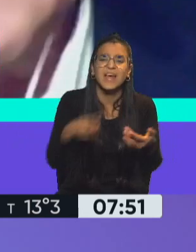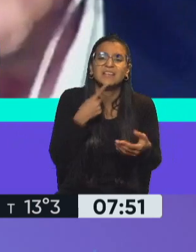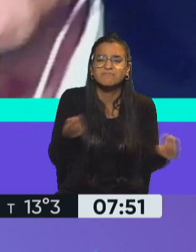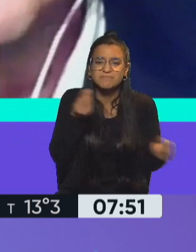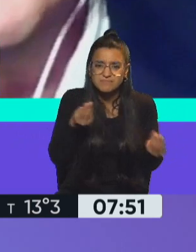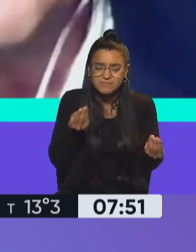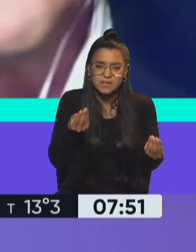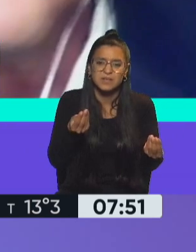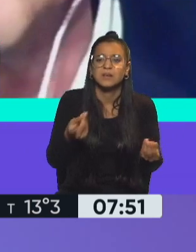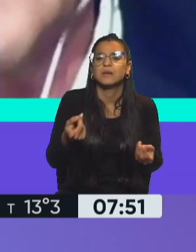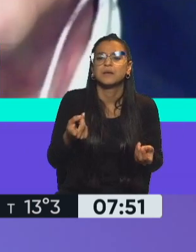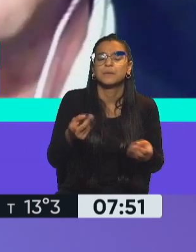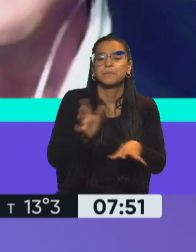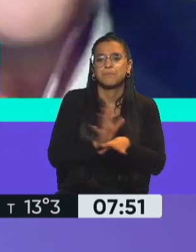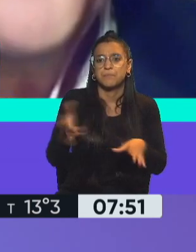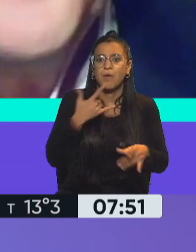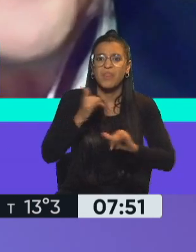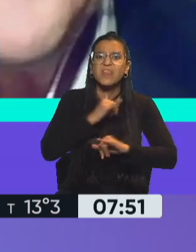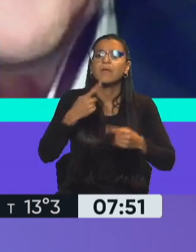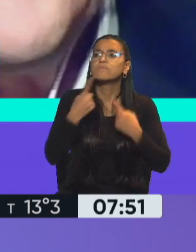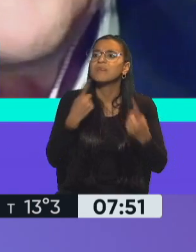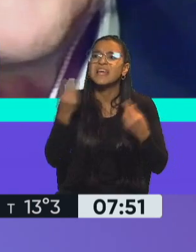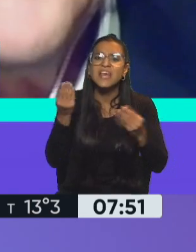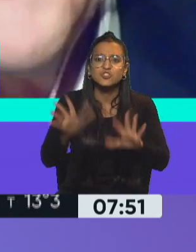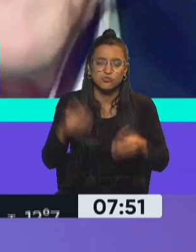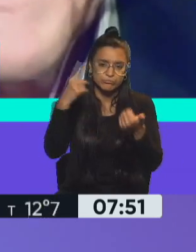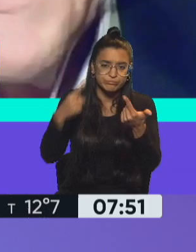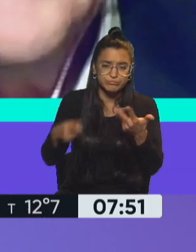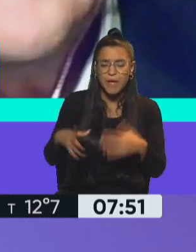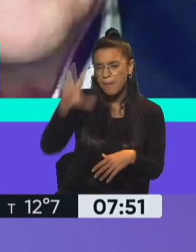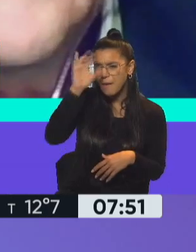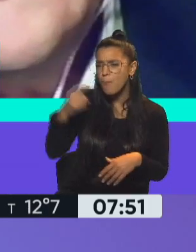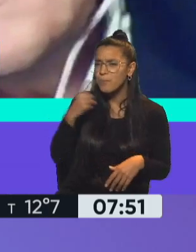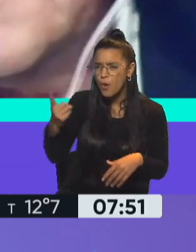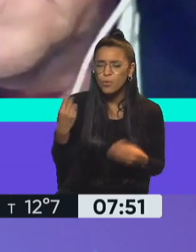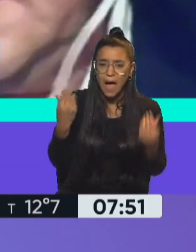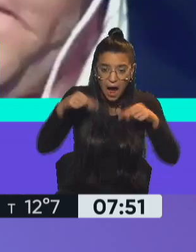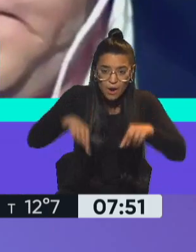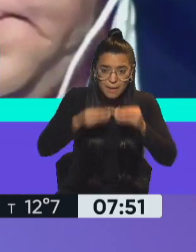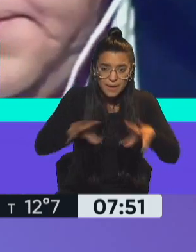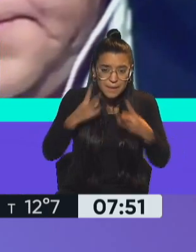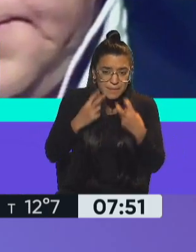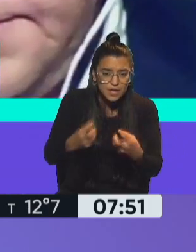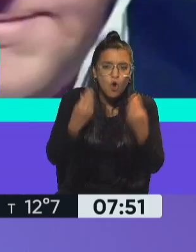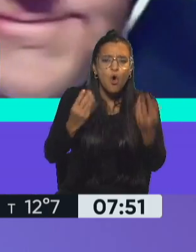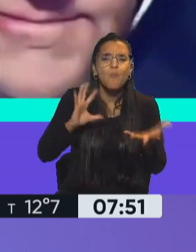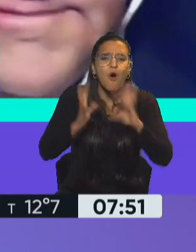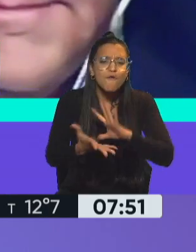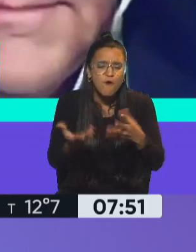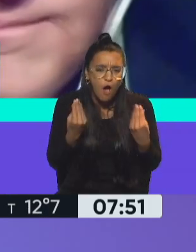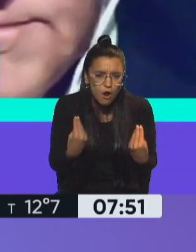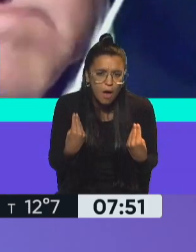es decirlo en todas sus acciones. Embajador, ¿se pudo constatar o se empieza a investigar de qué manera